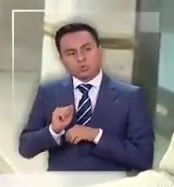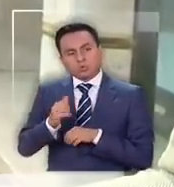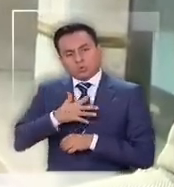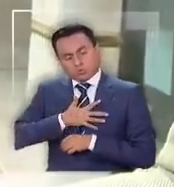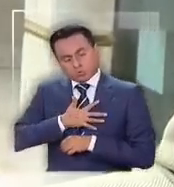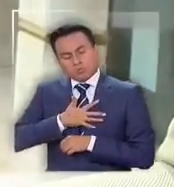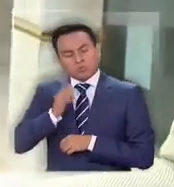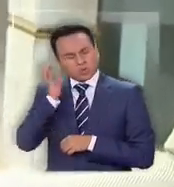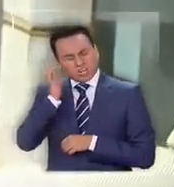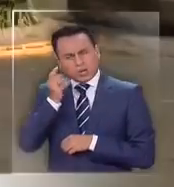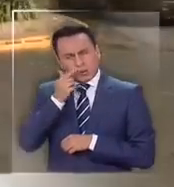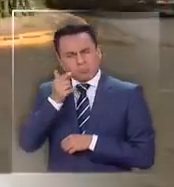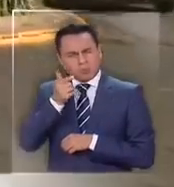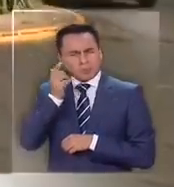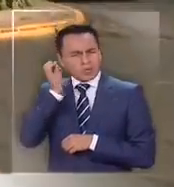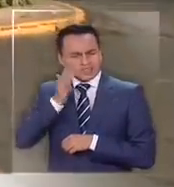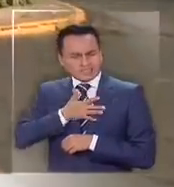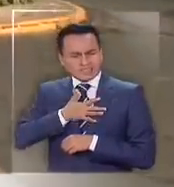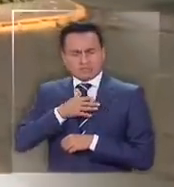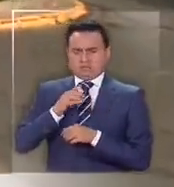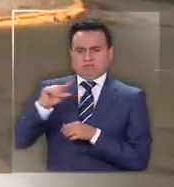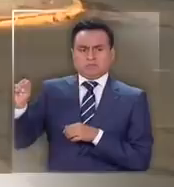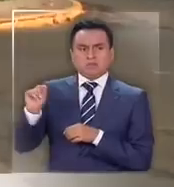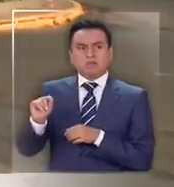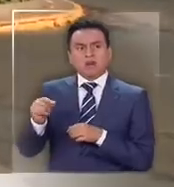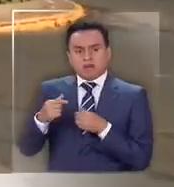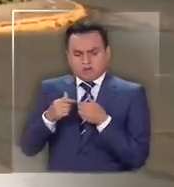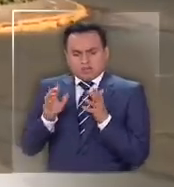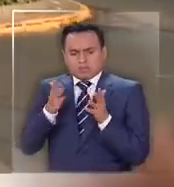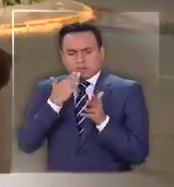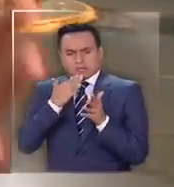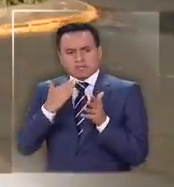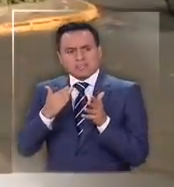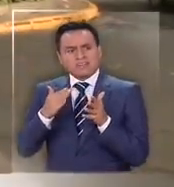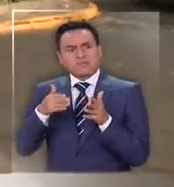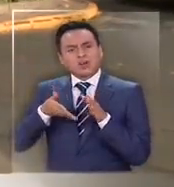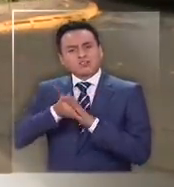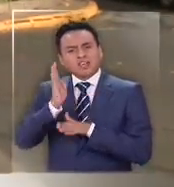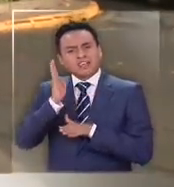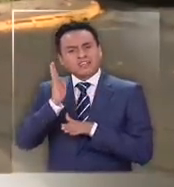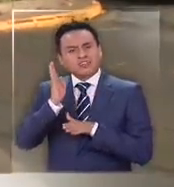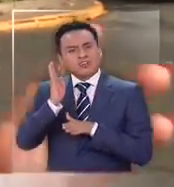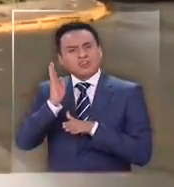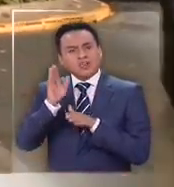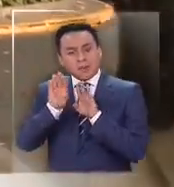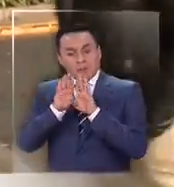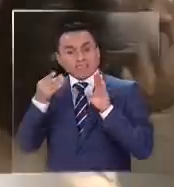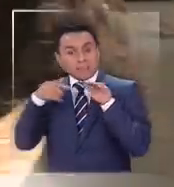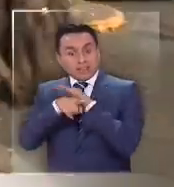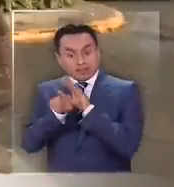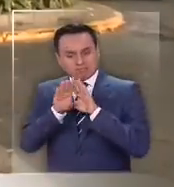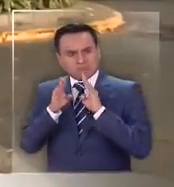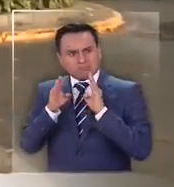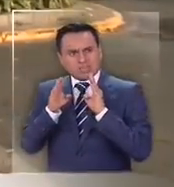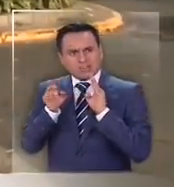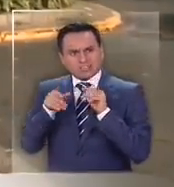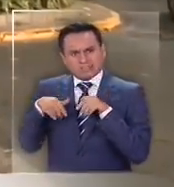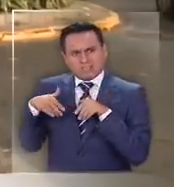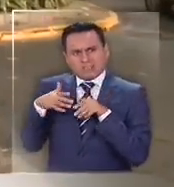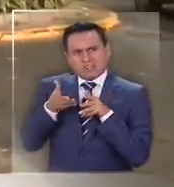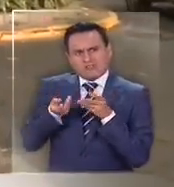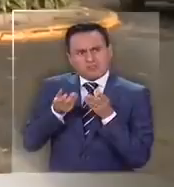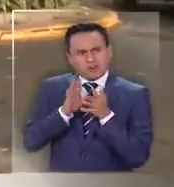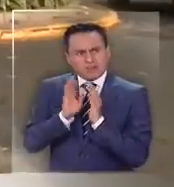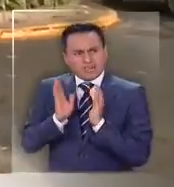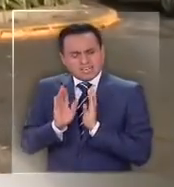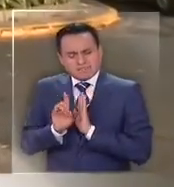un tipo le tocó acá el pecho de la nada y se fue. Me ha pasado que me han tocado así como que van saliendo de la puerta del metro y me pasan a llevar así